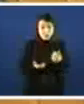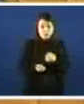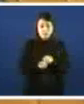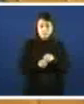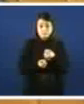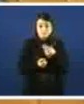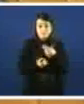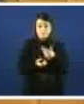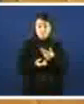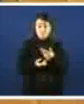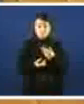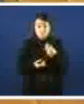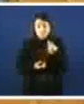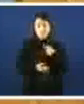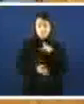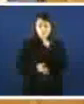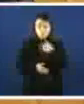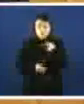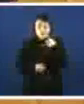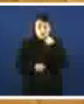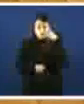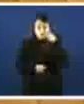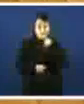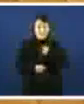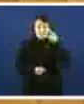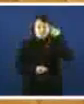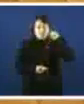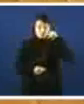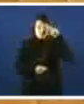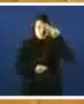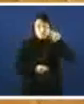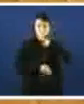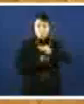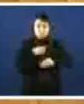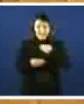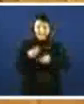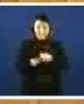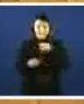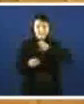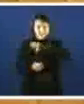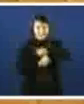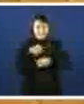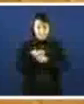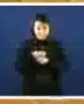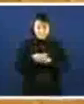sabemos nin facer enmendas, porque, lóxicamente, se nos apresentamos enmendas no debate de